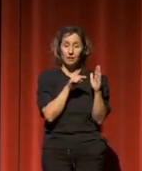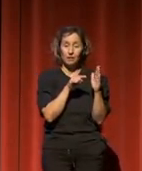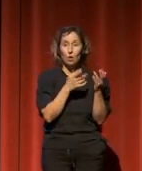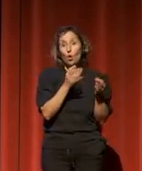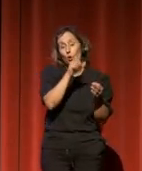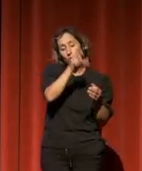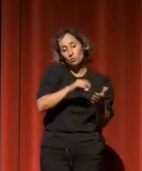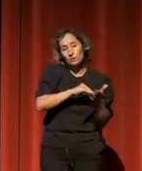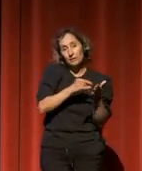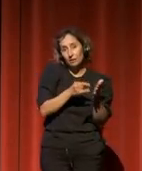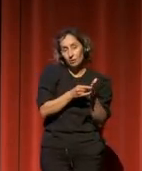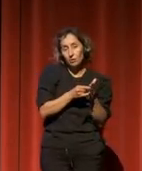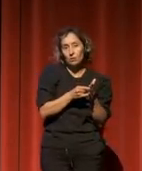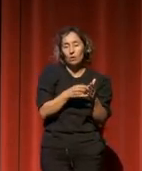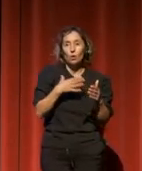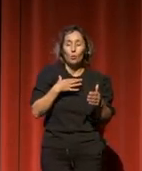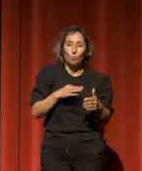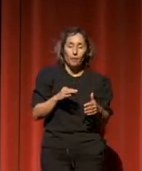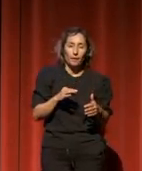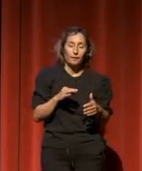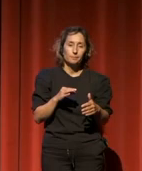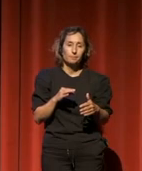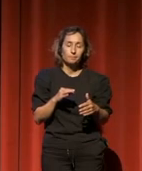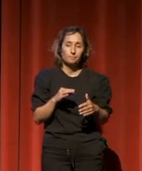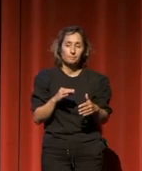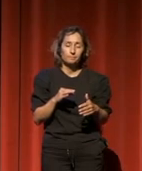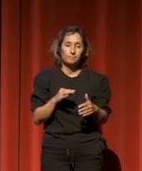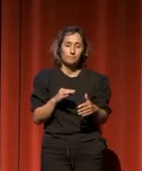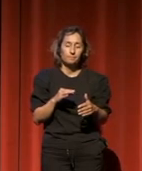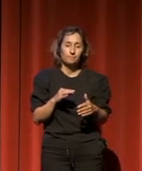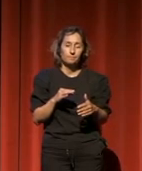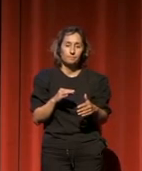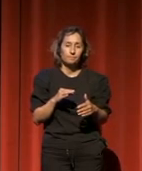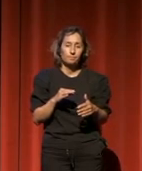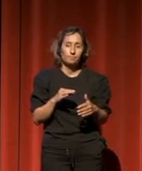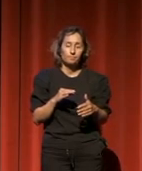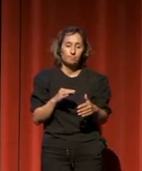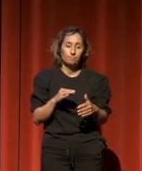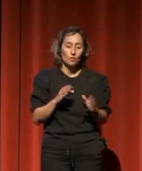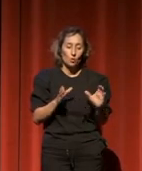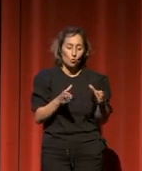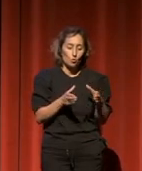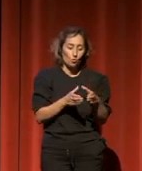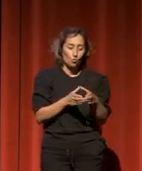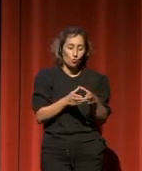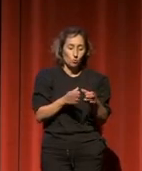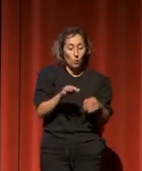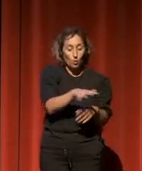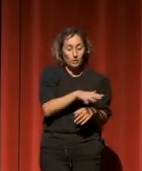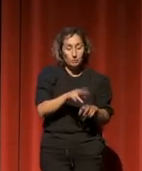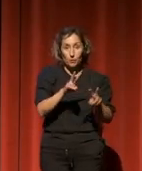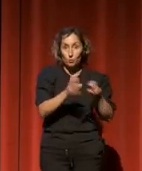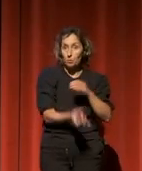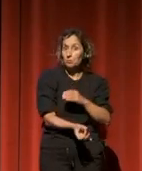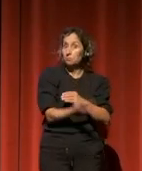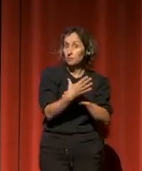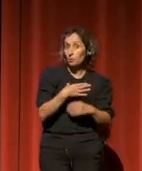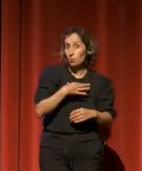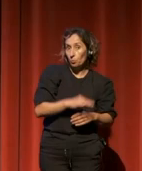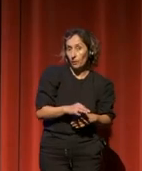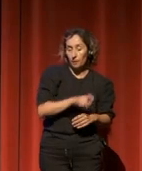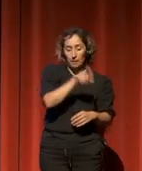personal técnico centrarse en abrir eh eh más más grupos o nuevos espacios no de